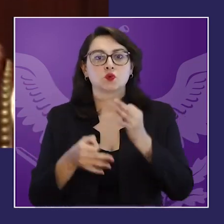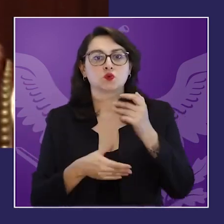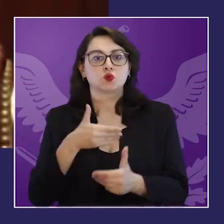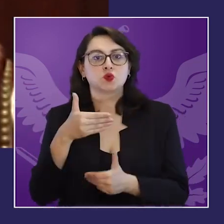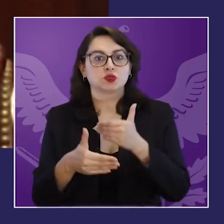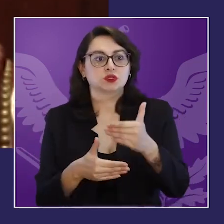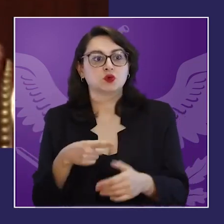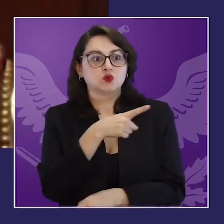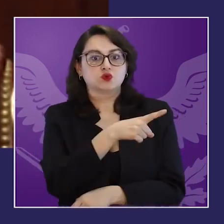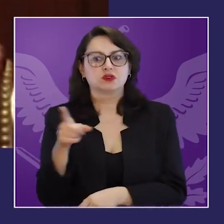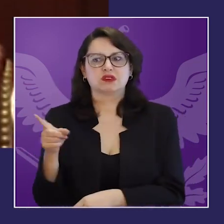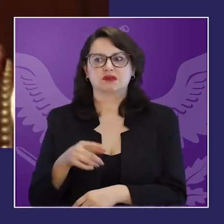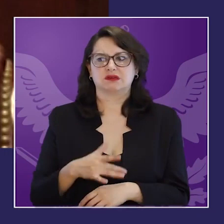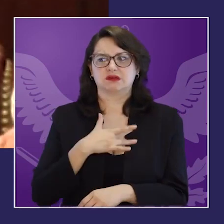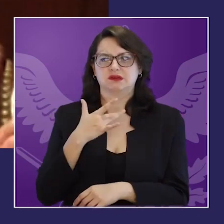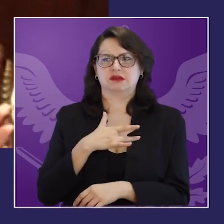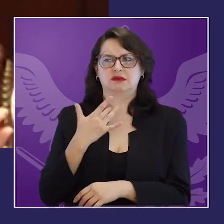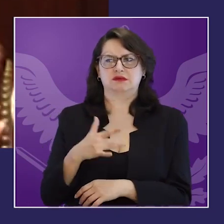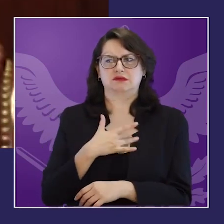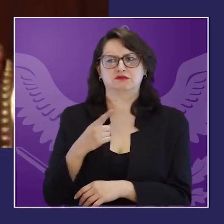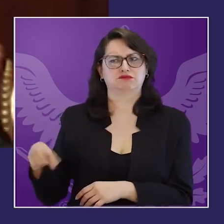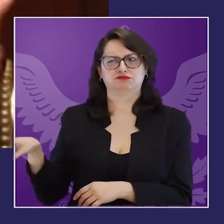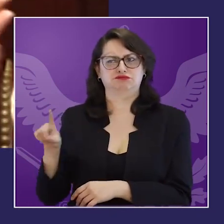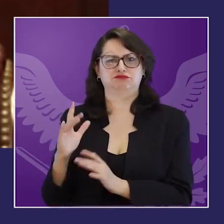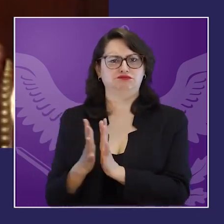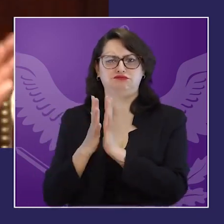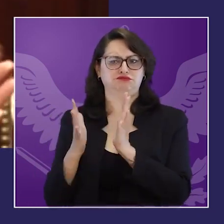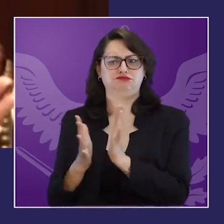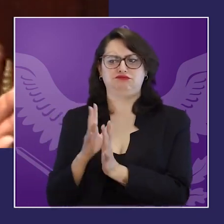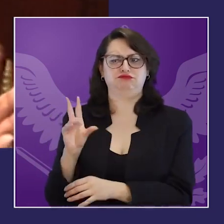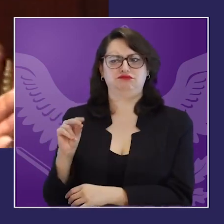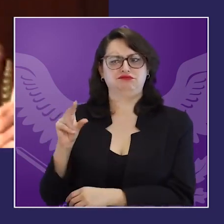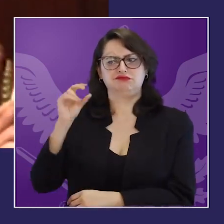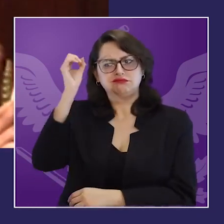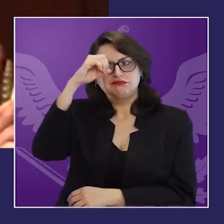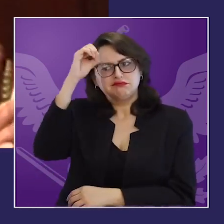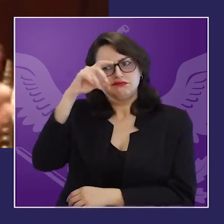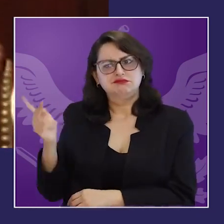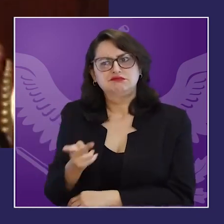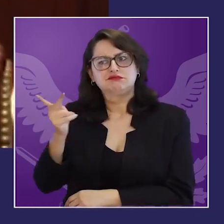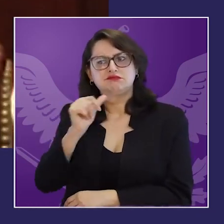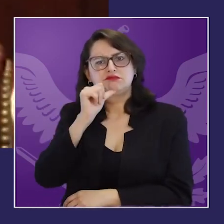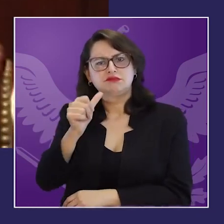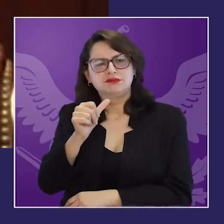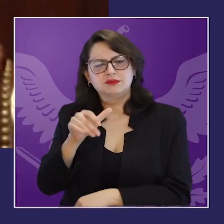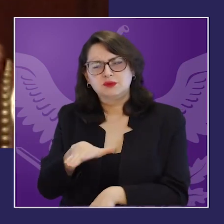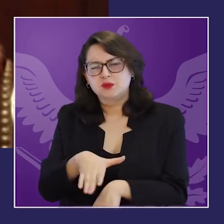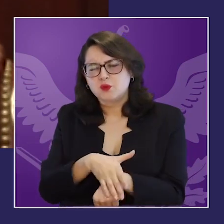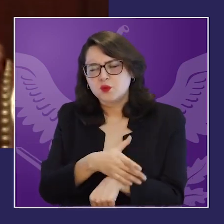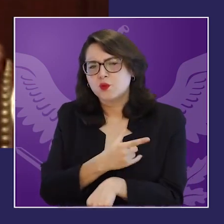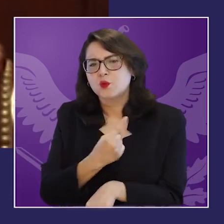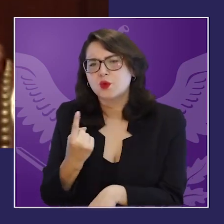de las víctimas. Preguntémonos si procesalmente ustedes tendrían algún obstáculo para, en uno de los